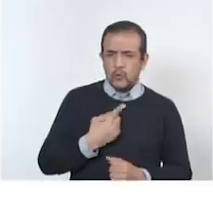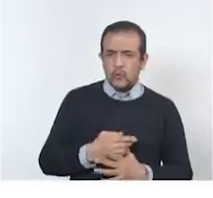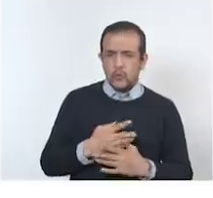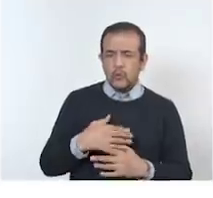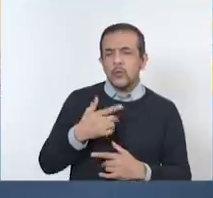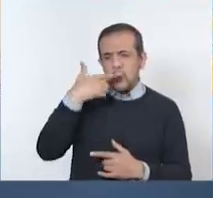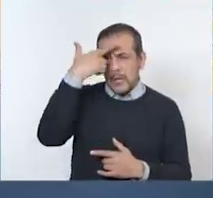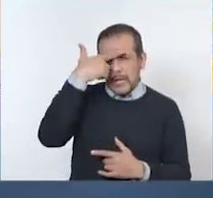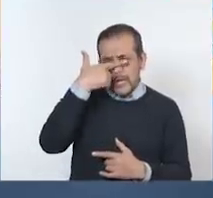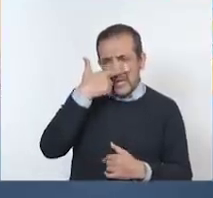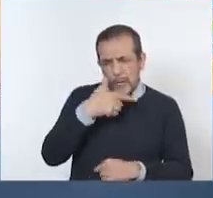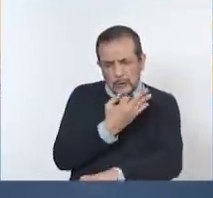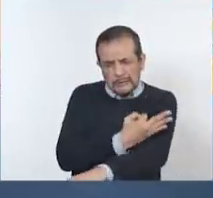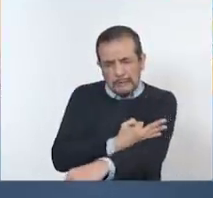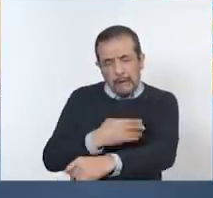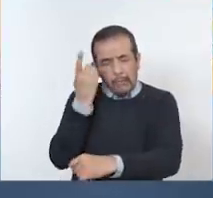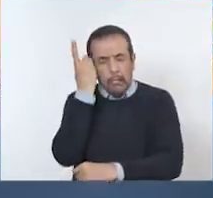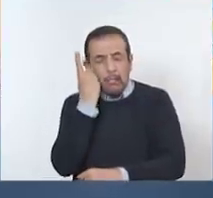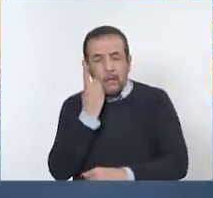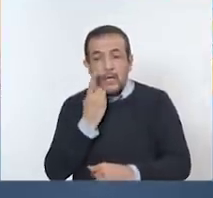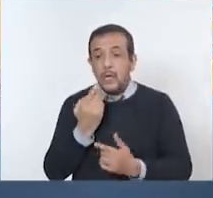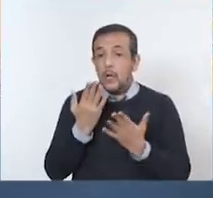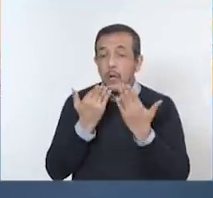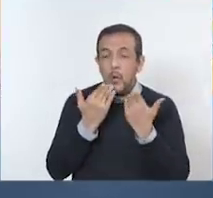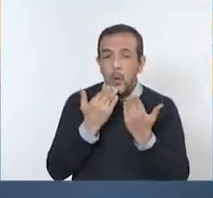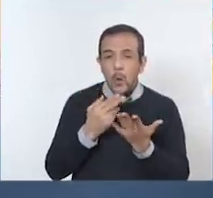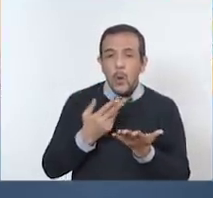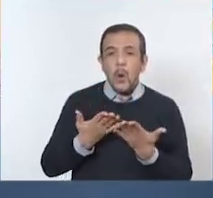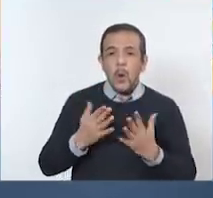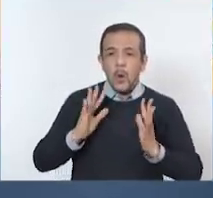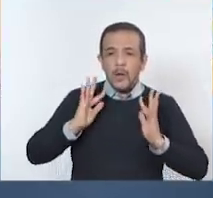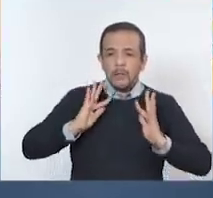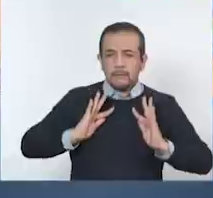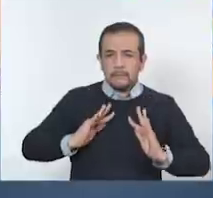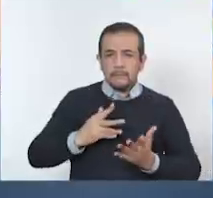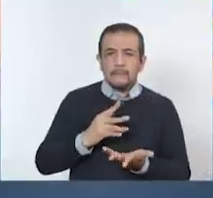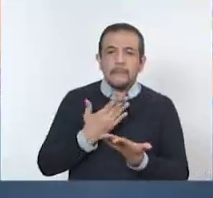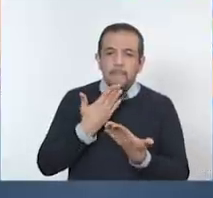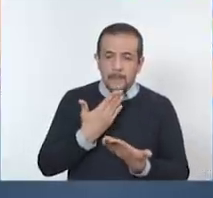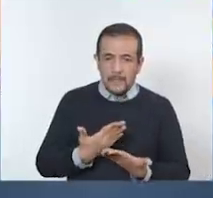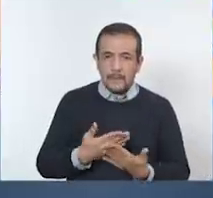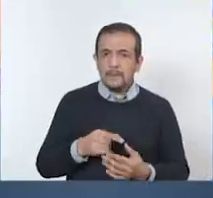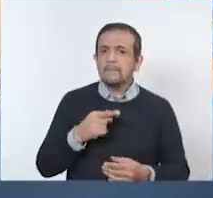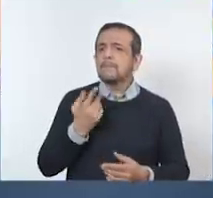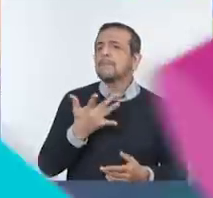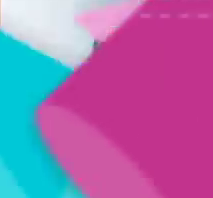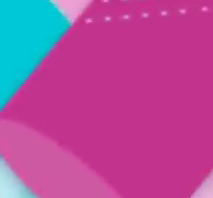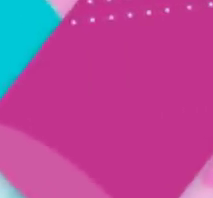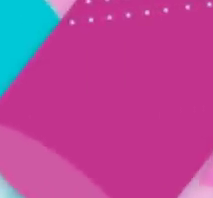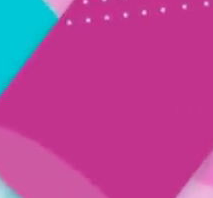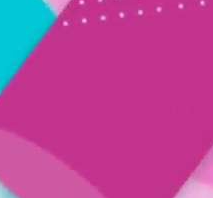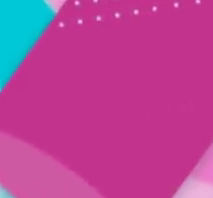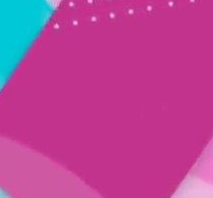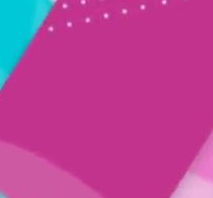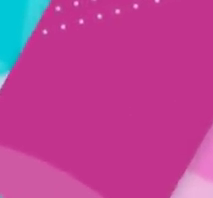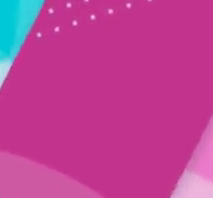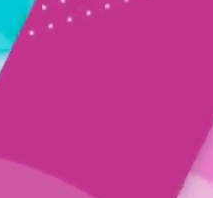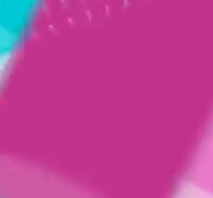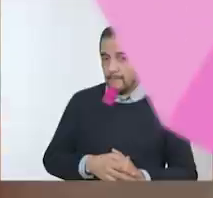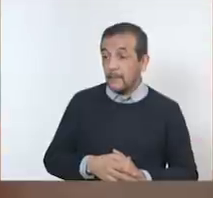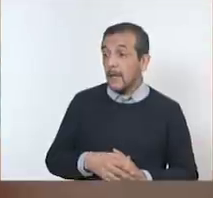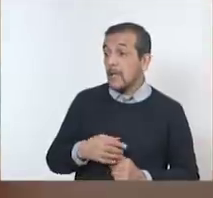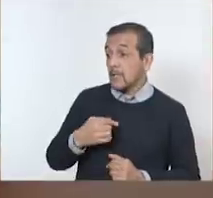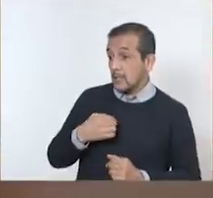muy tarde, y no descanso? Escuchemos cómo se sienten en su casa. Vamos.